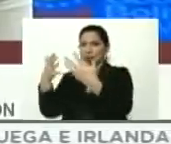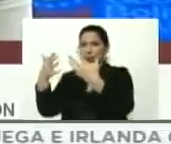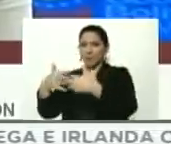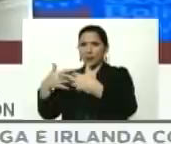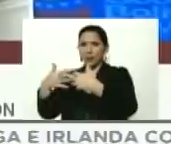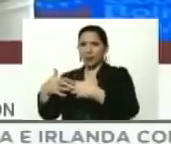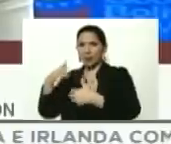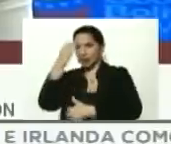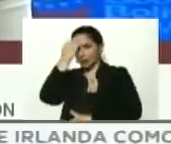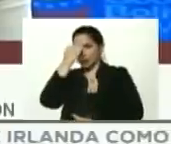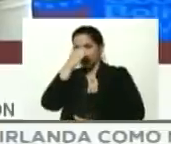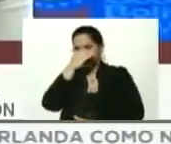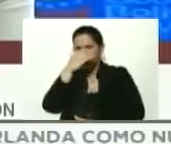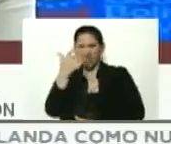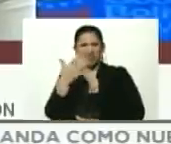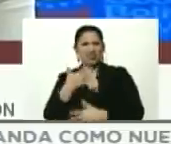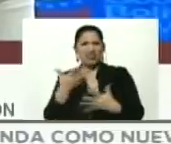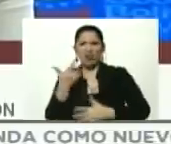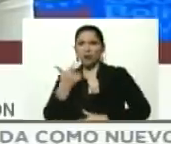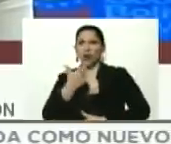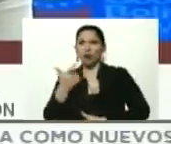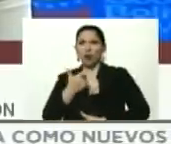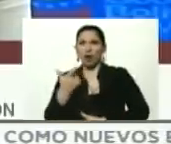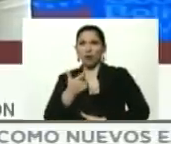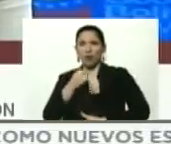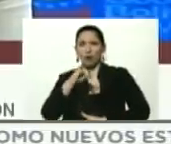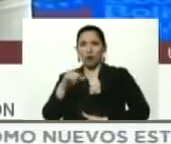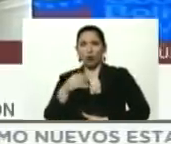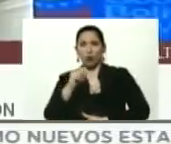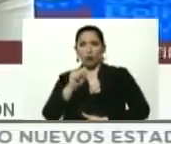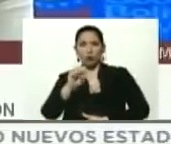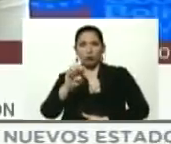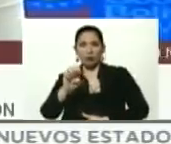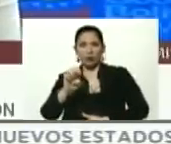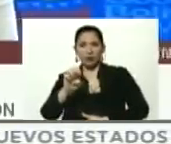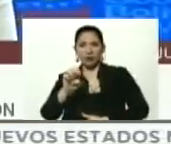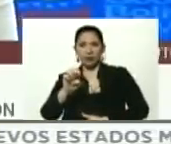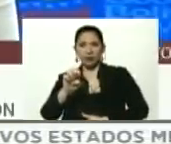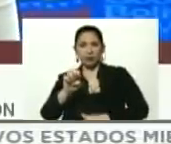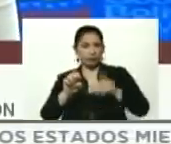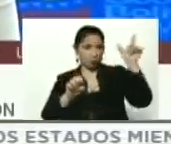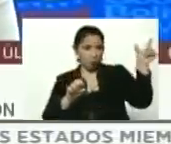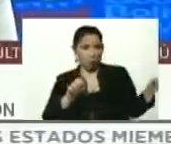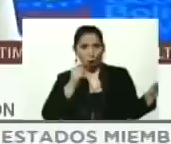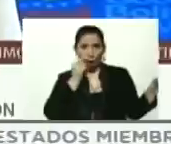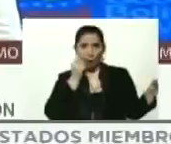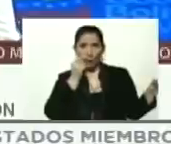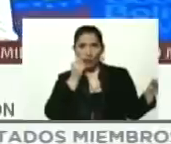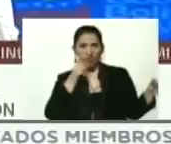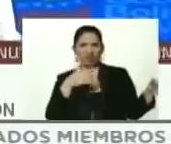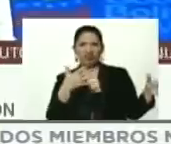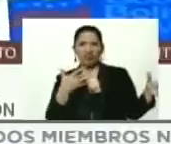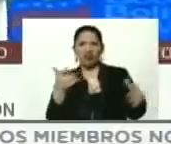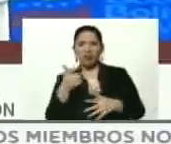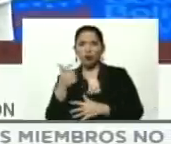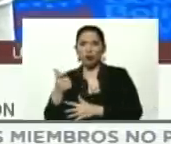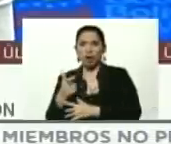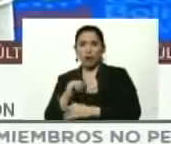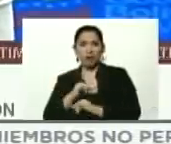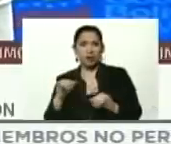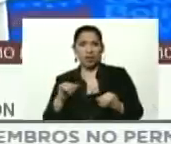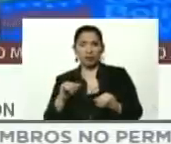criminal. ¿Qué buscaba José Ignacio Hernández en este caso? Ya había actuado en